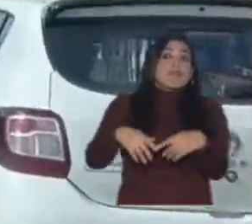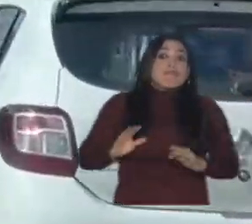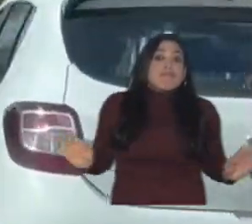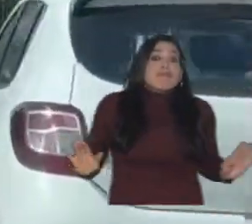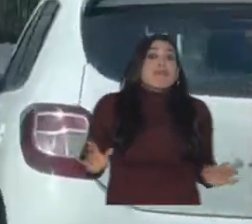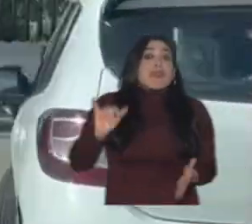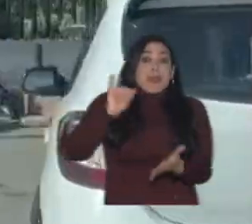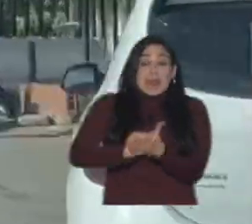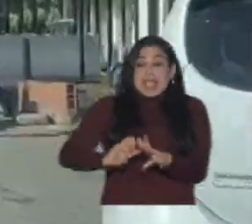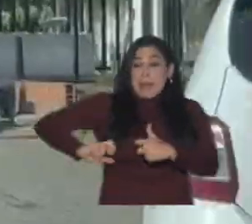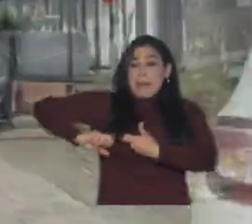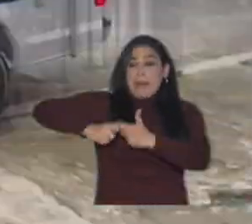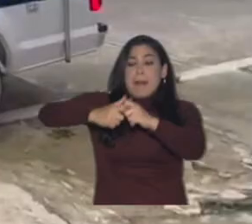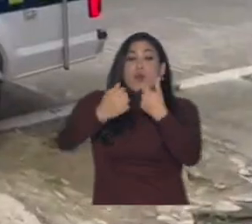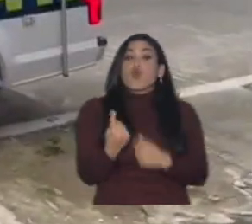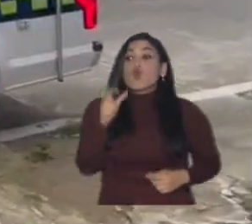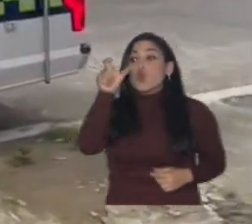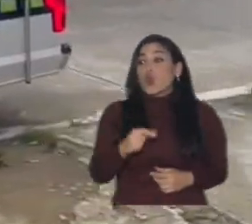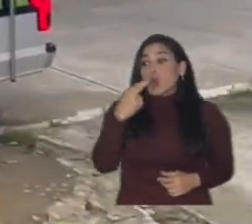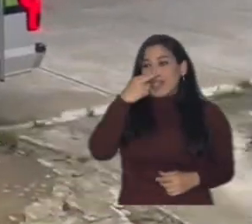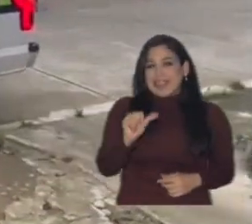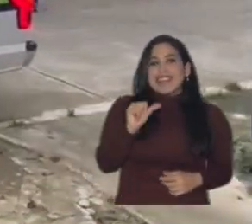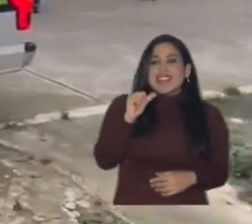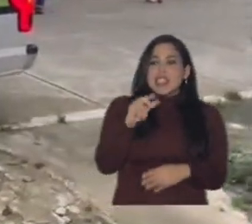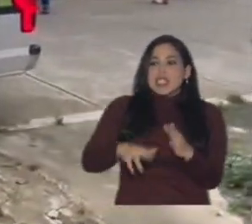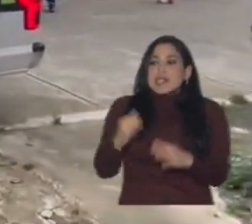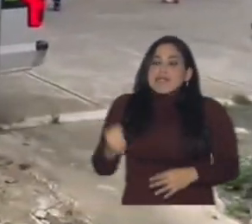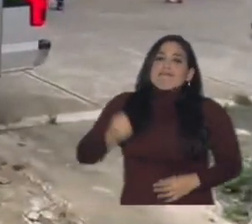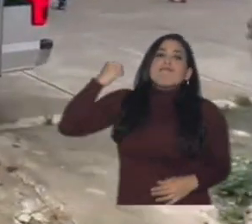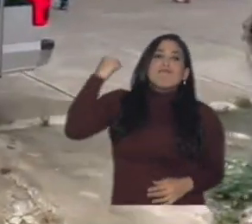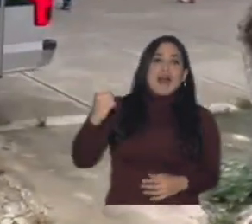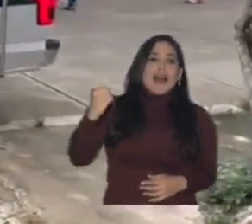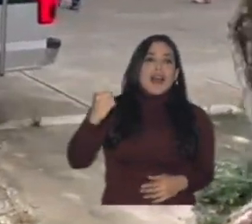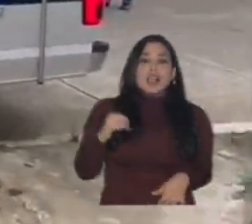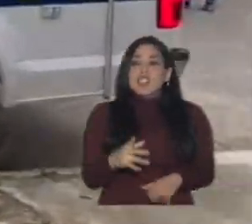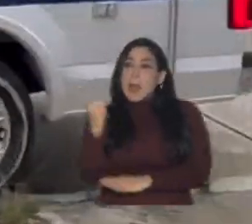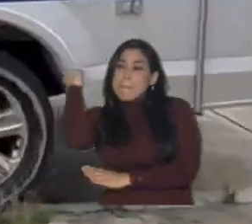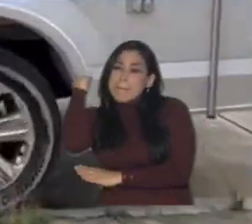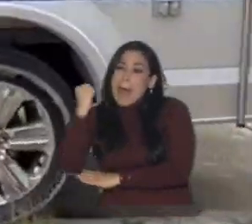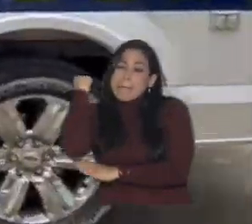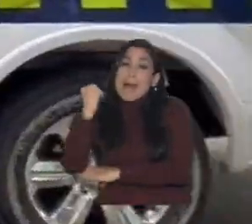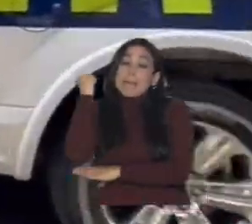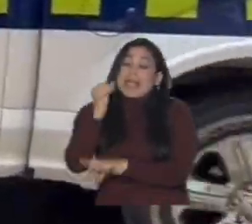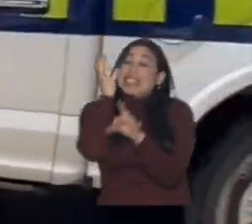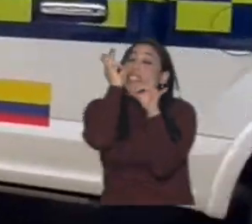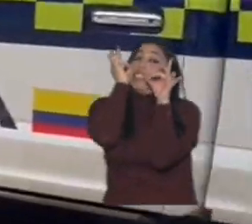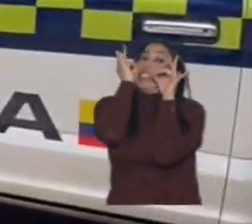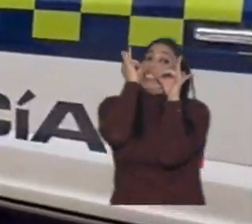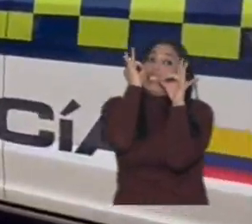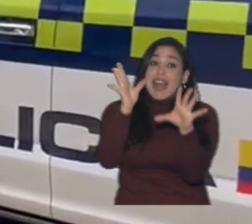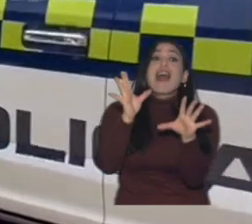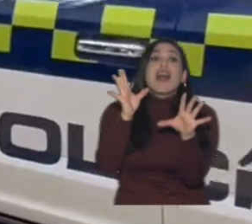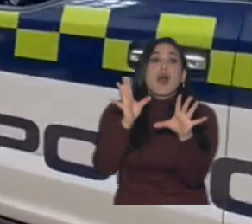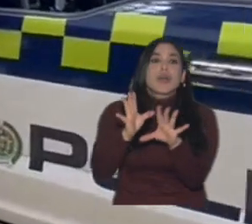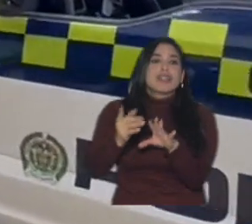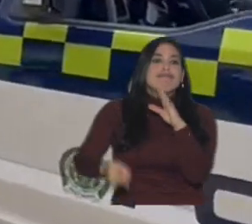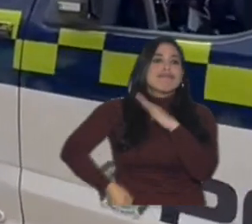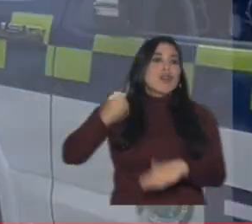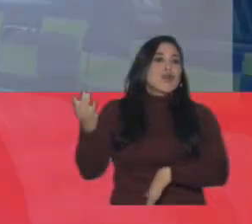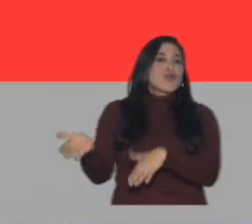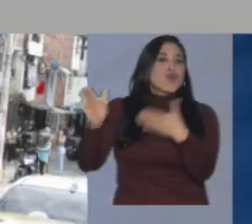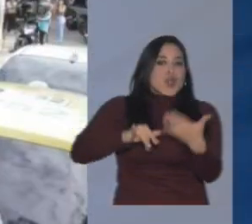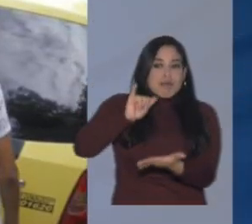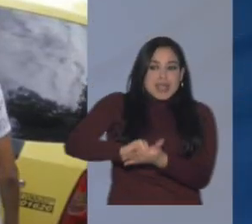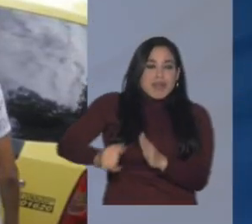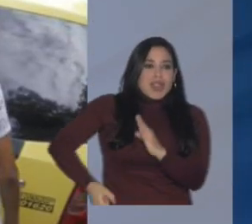se genera una riña. Una de ellas con arma blanca le hace unas heridas de alta gravedad, quitándole la vida en